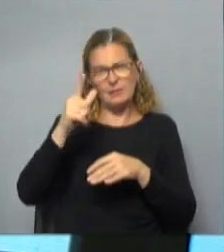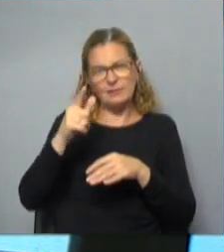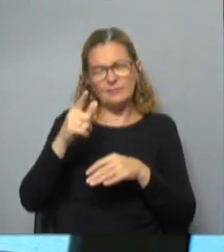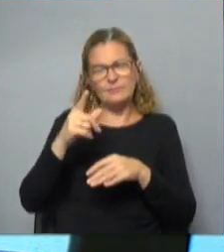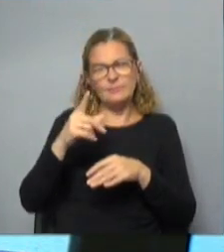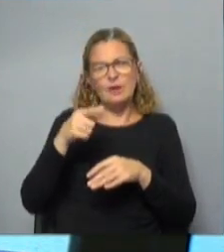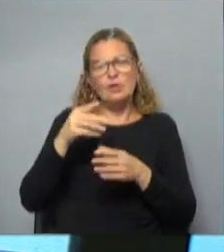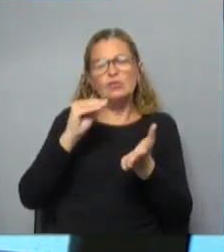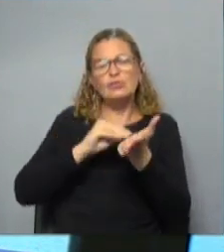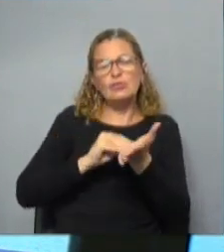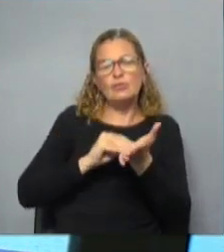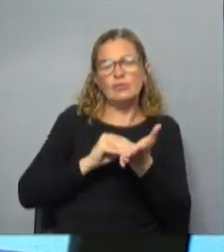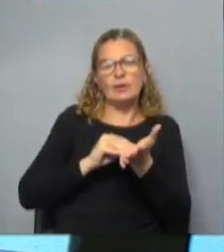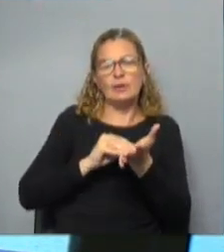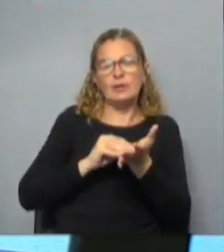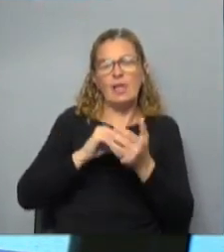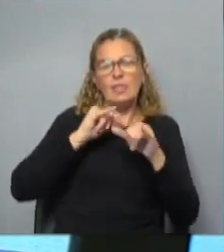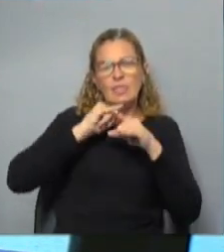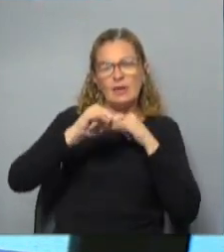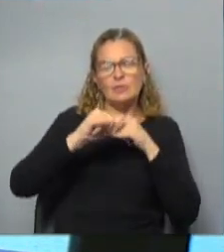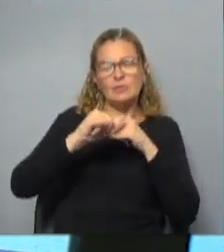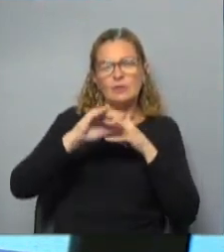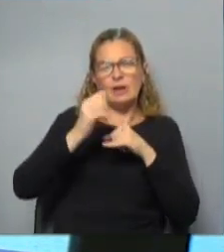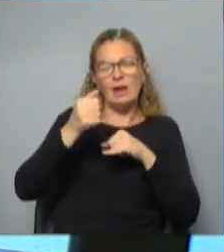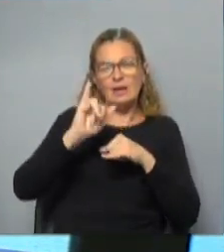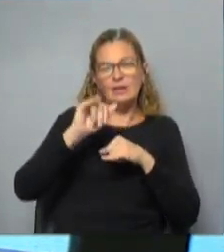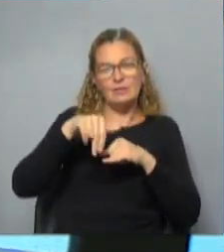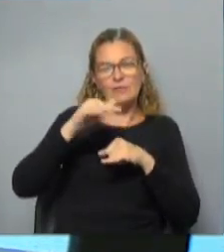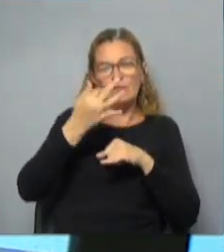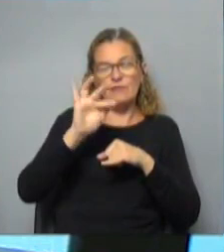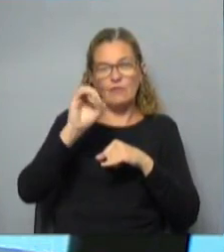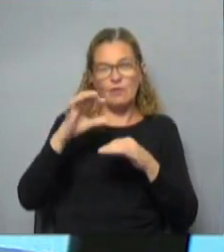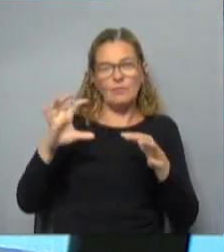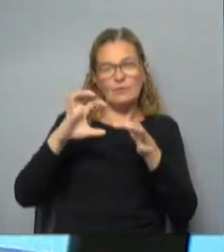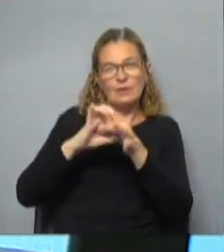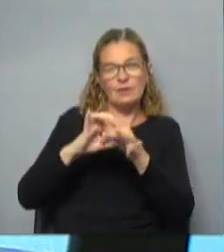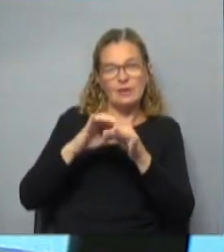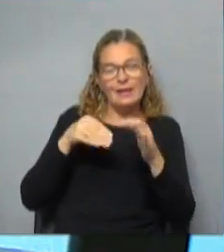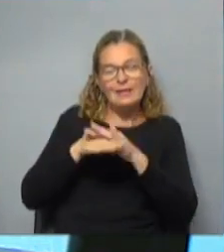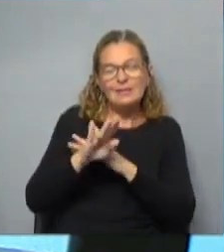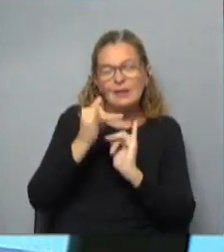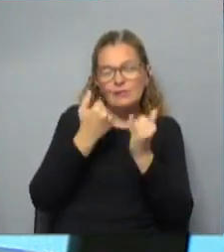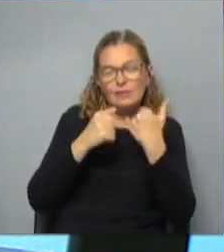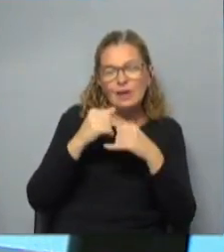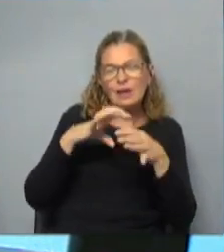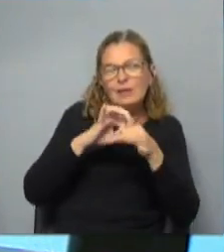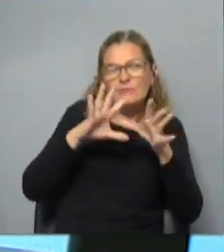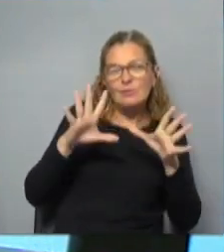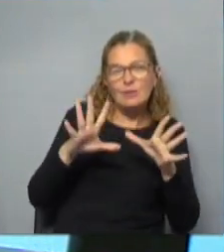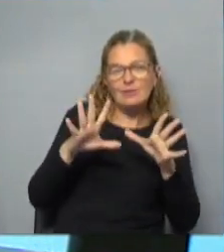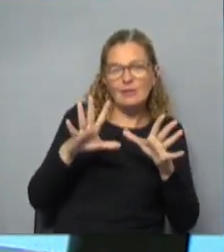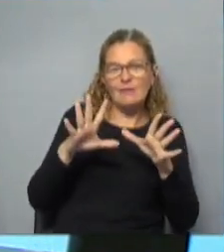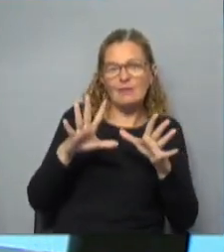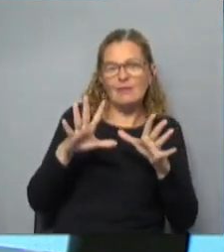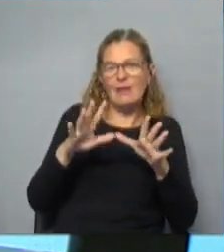deutsche welle sobre la denuncia de k info vinculada a el acceso a la información y a la libertad de prensa y